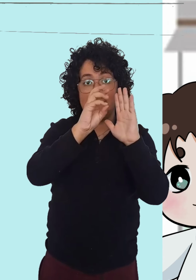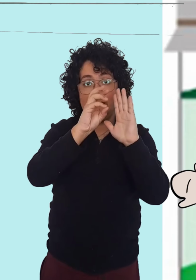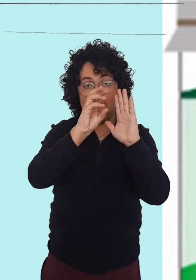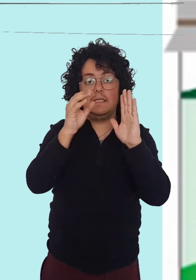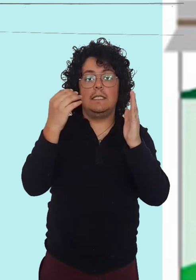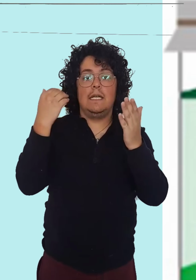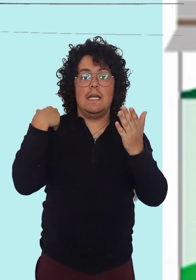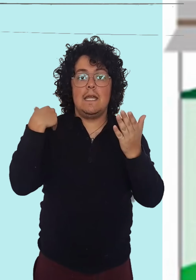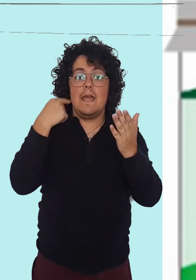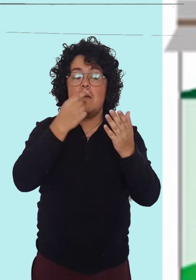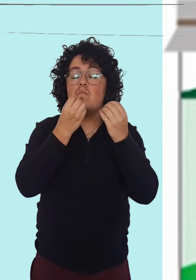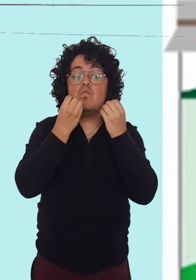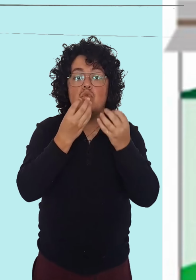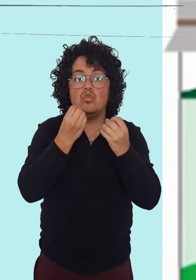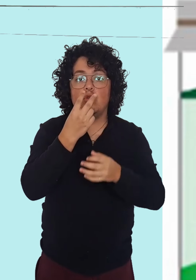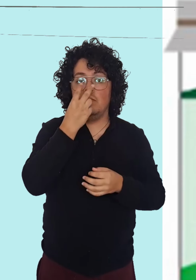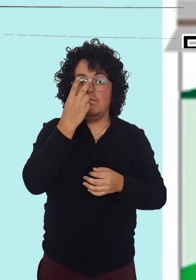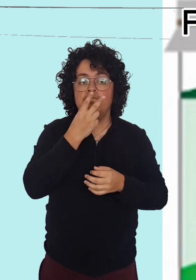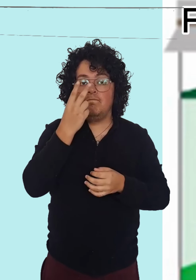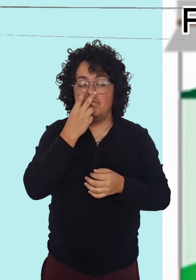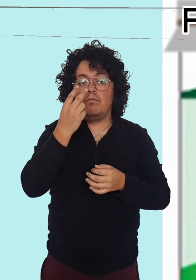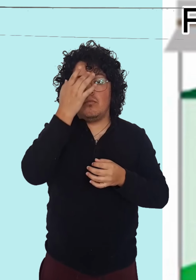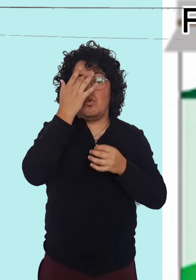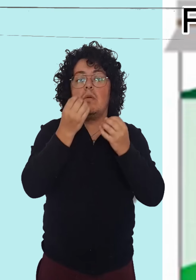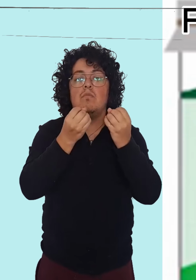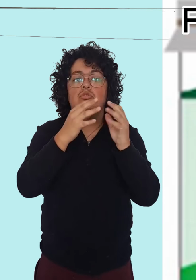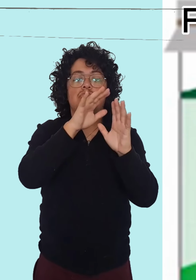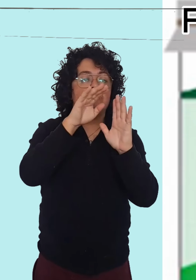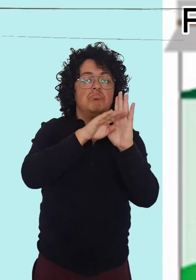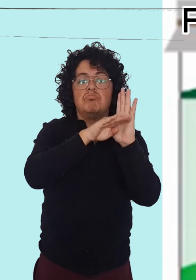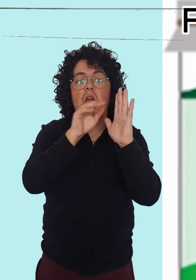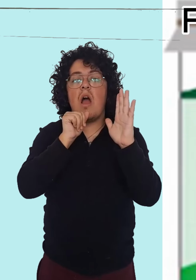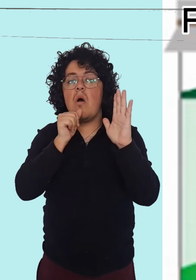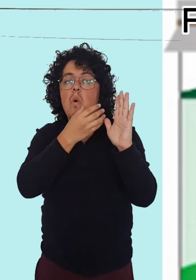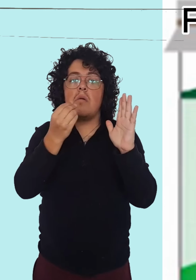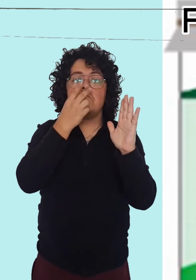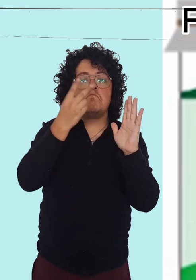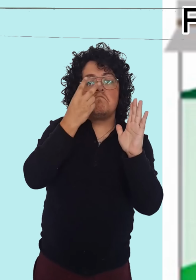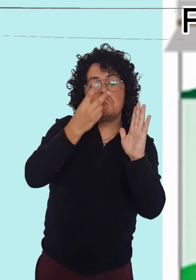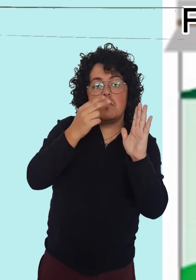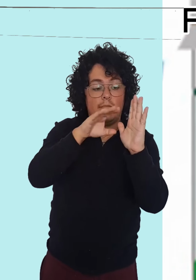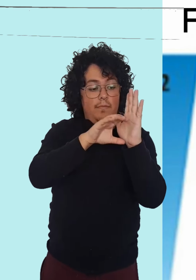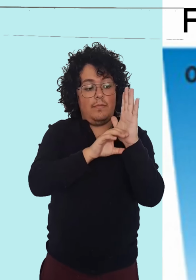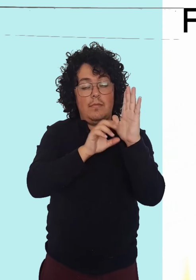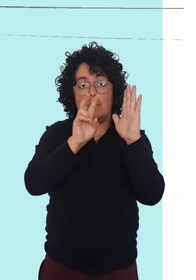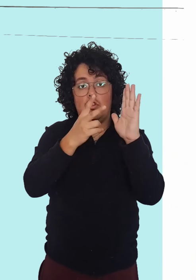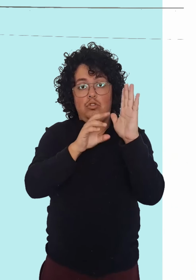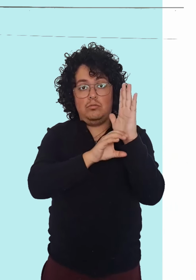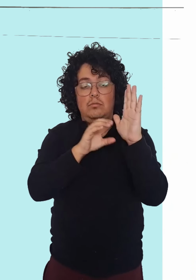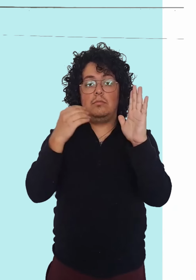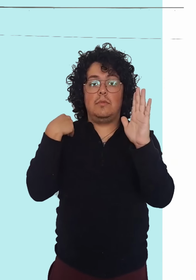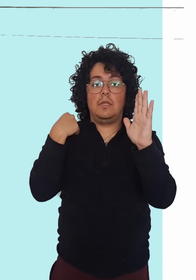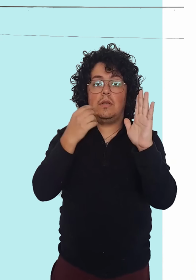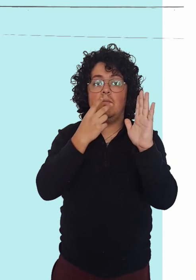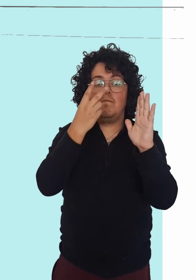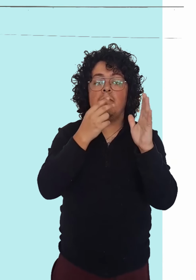se encuentra el estrato para organismos fotótrofos oxigénicos debido a la alta presencia de oxígeno en un entorno de